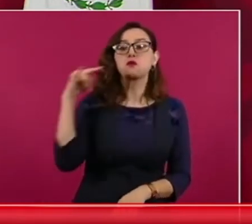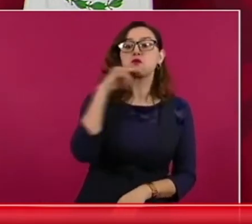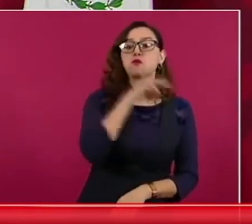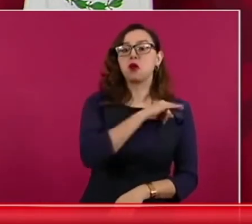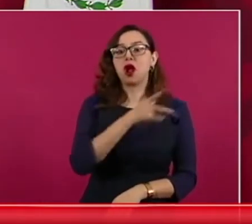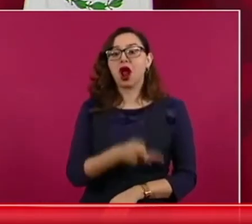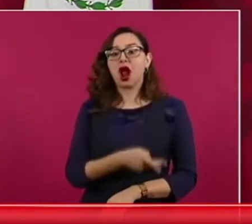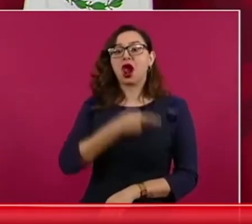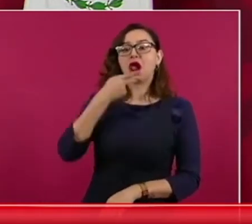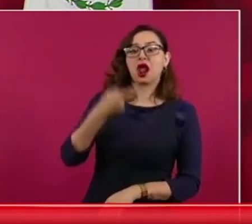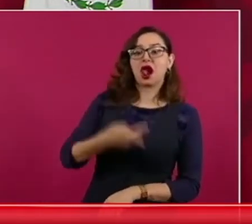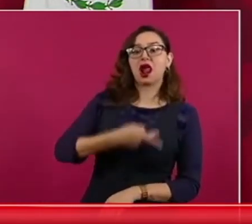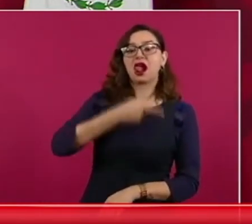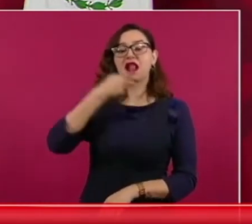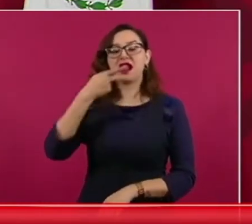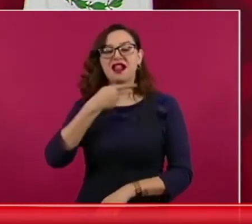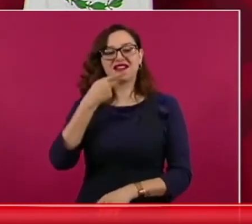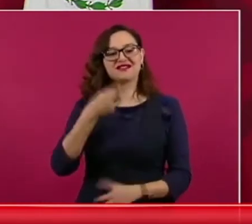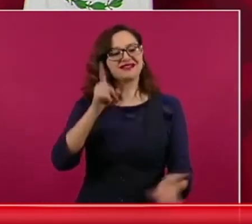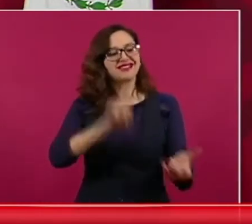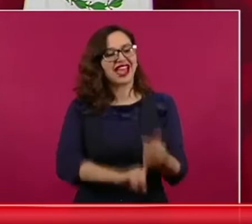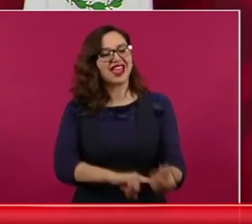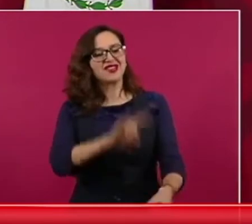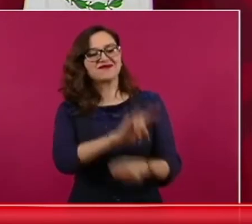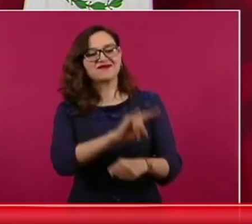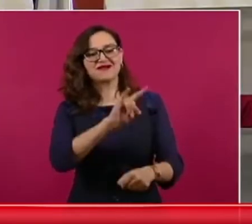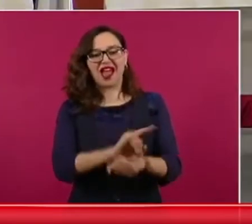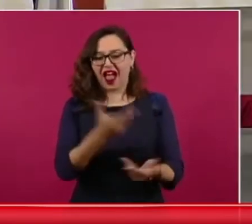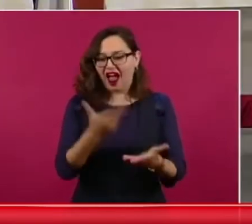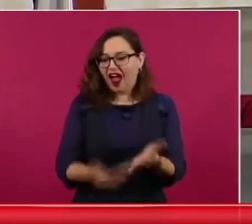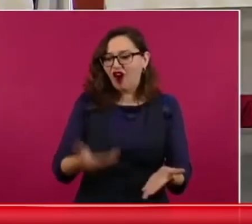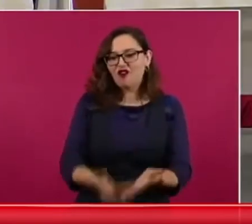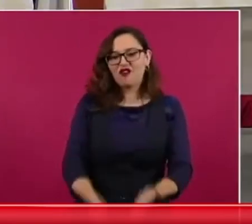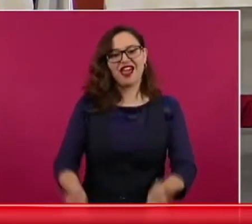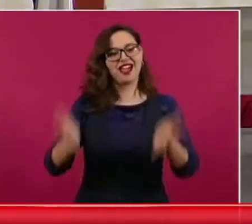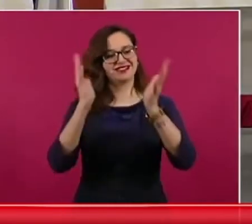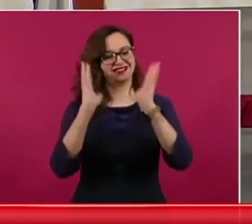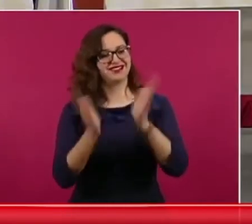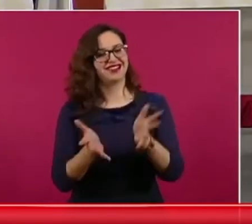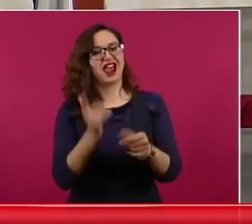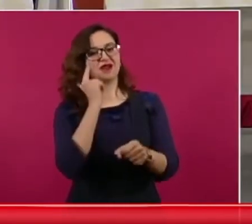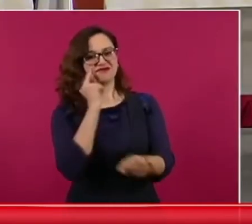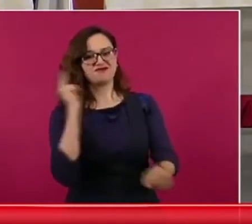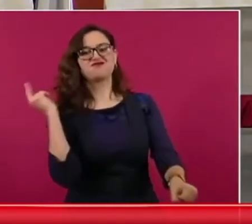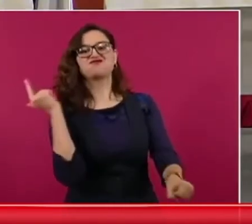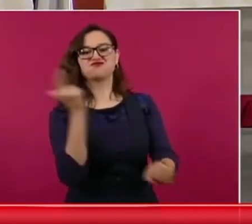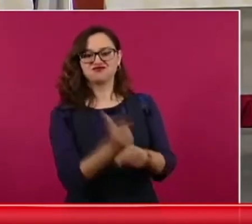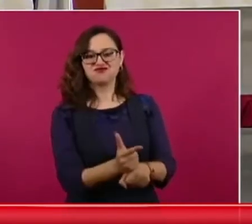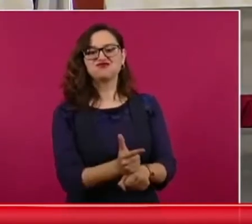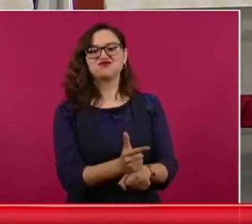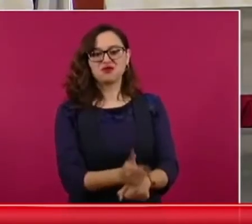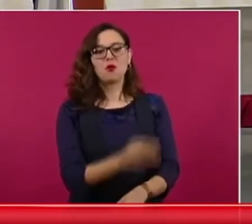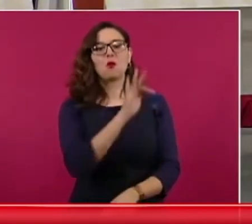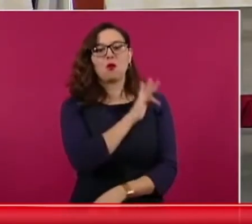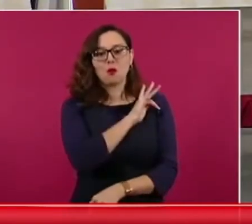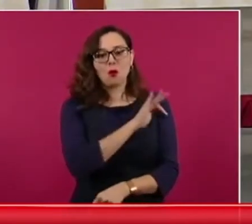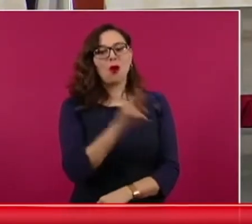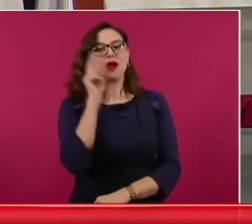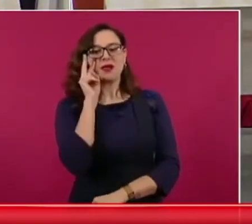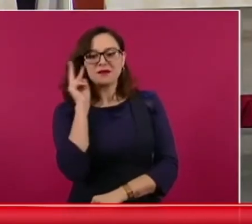de buenas conciencias y del bien común. Hacía falta que esas personas se exhibieran